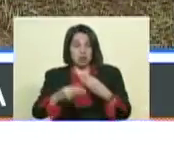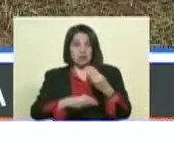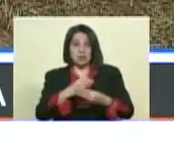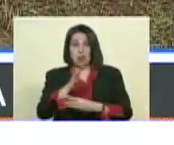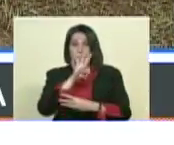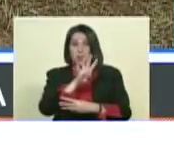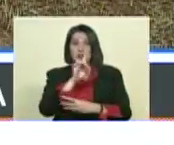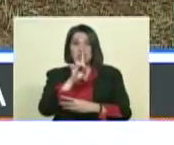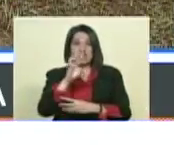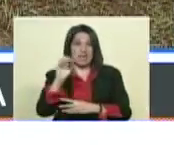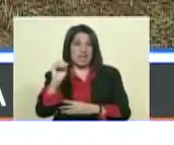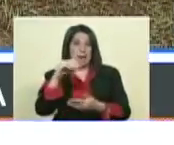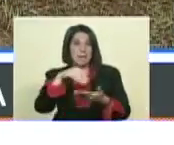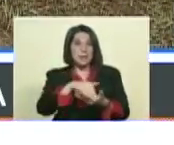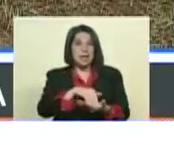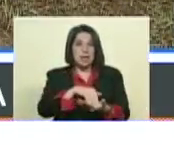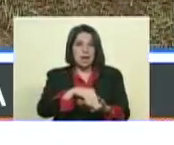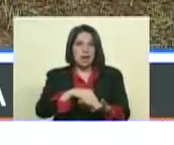matas